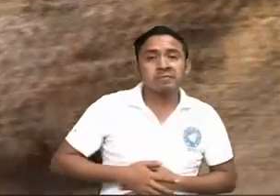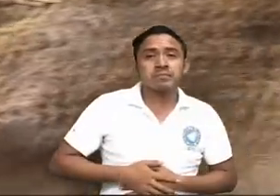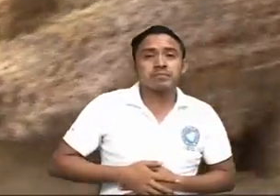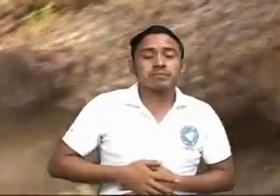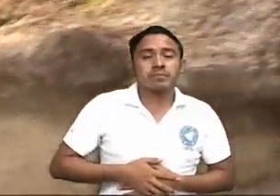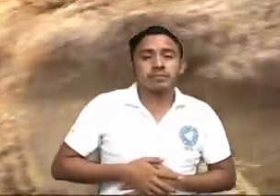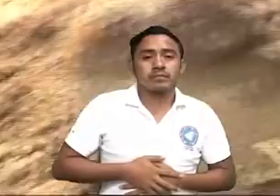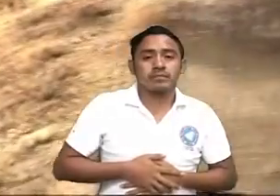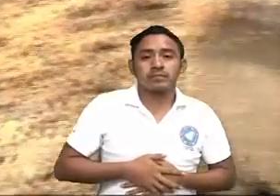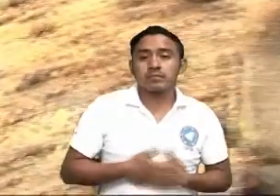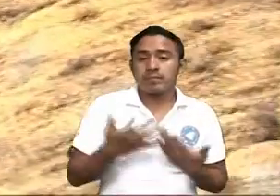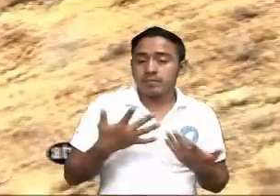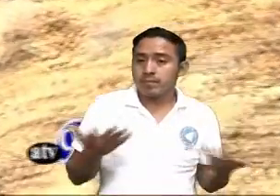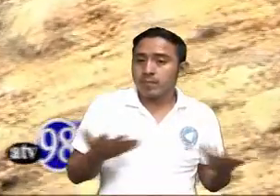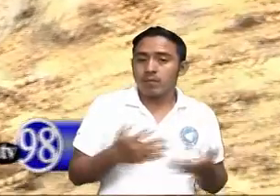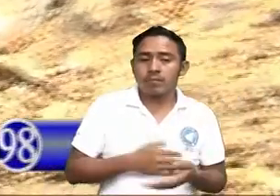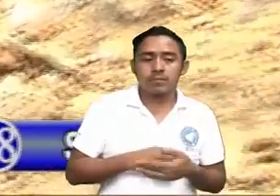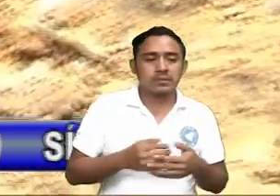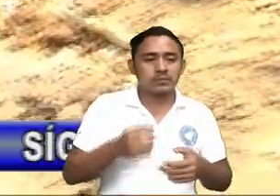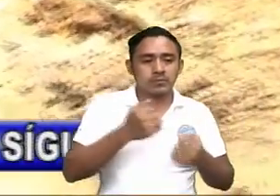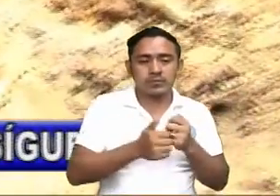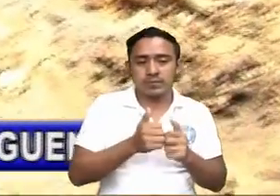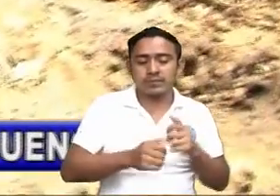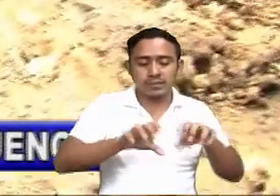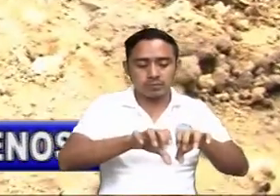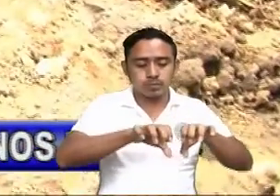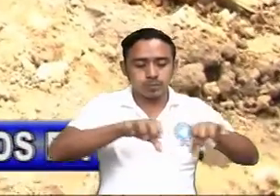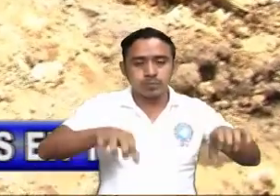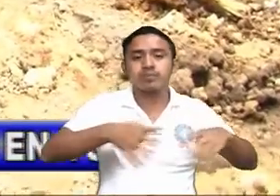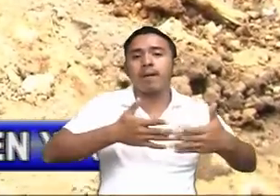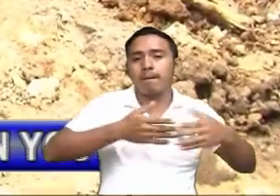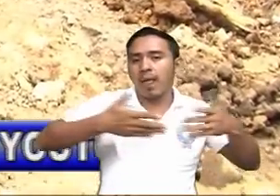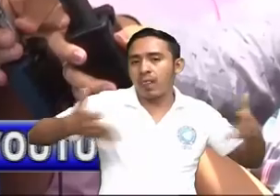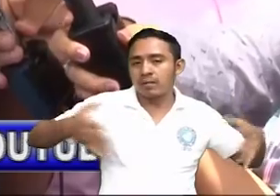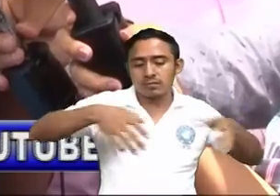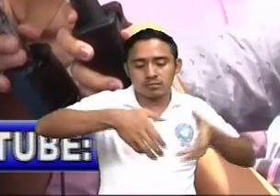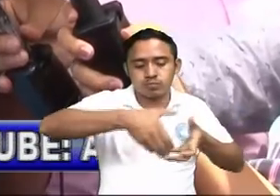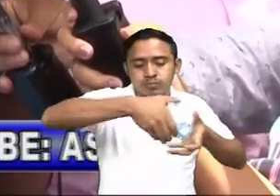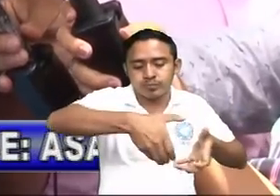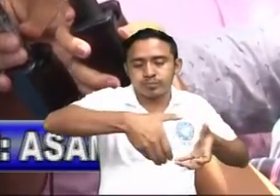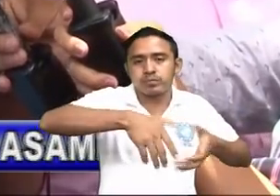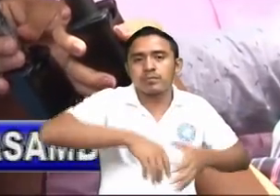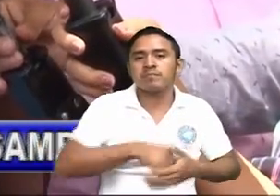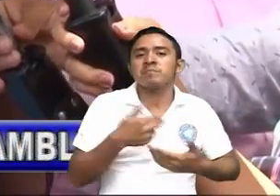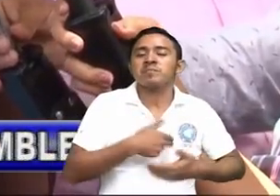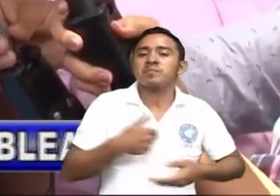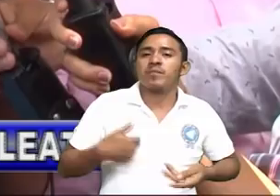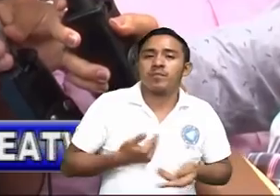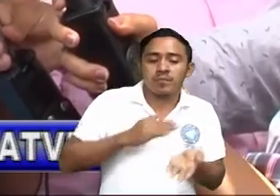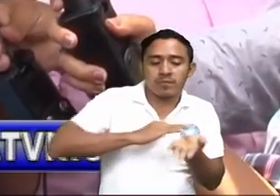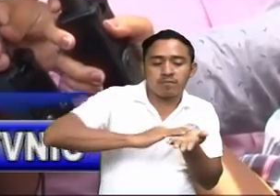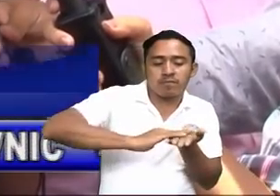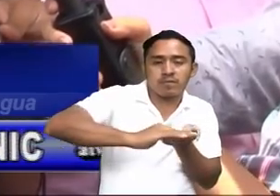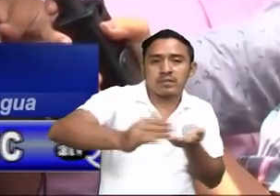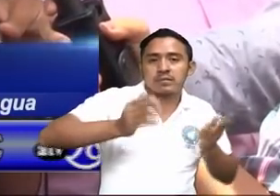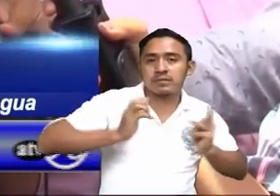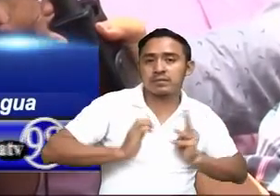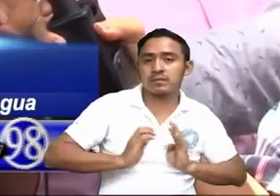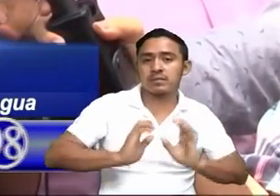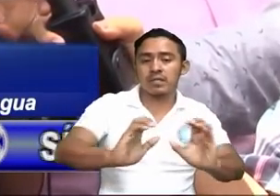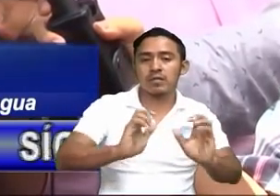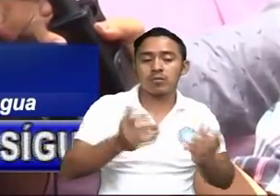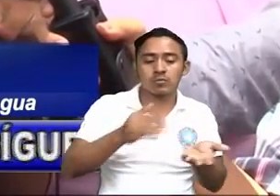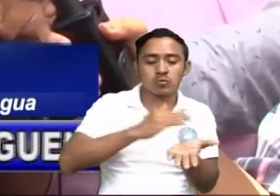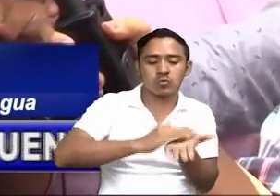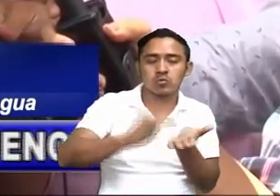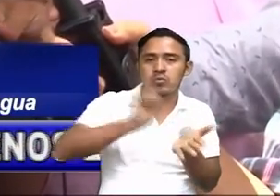de alcantarillado sanitario es insuficiente, así que hay que ampliar el alcantarillado sanitario. Y finalmente vamos a revestir la calle con concreto, tomando en cuenta